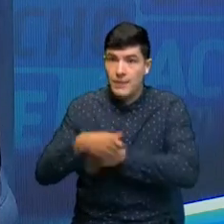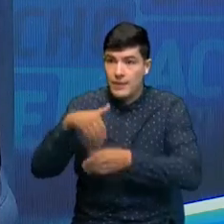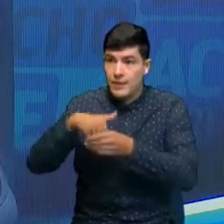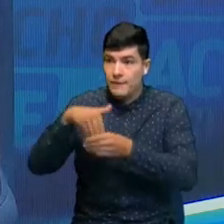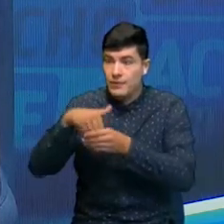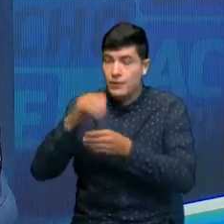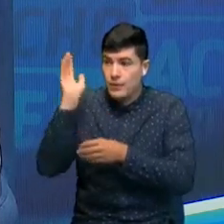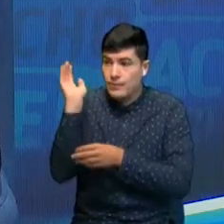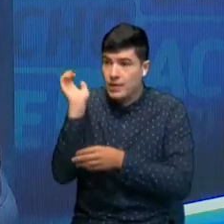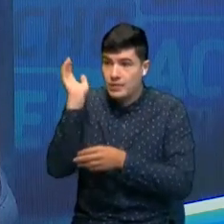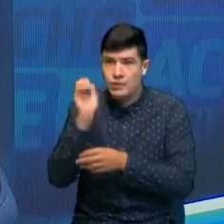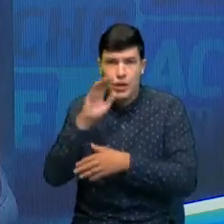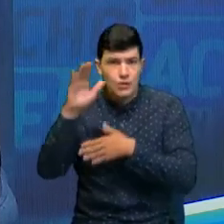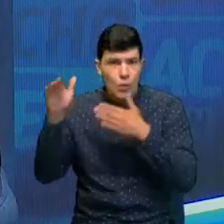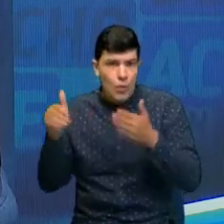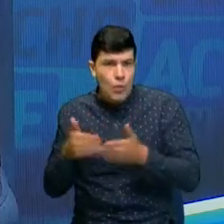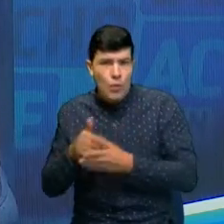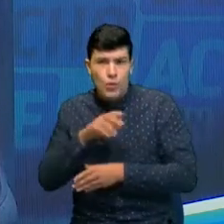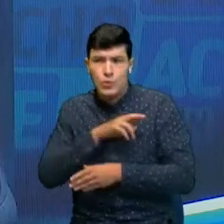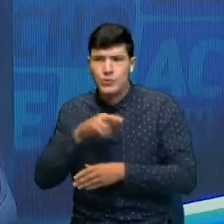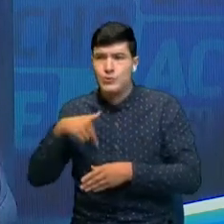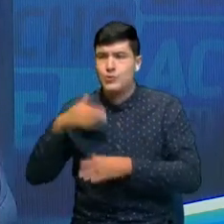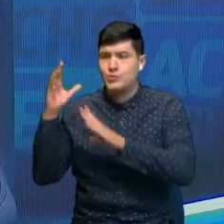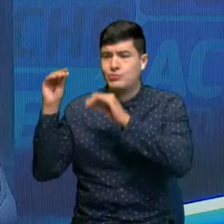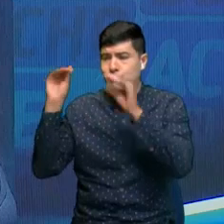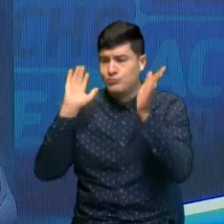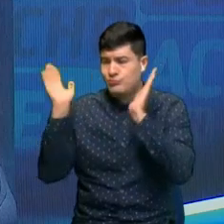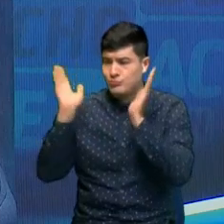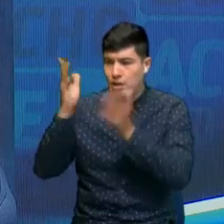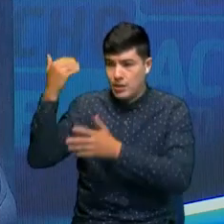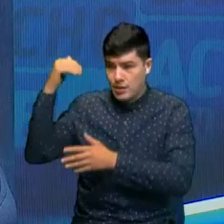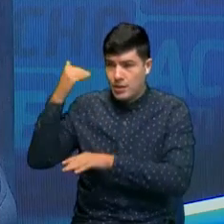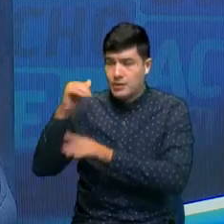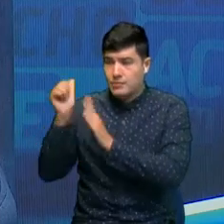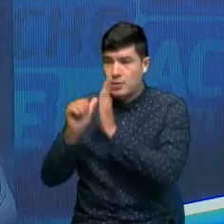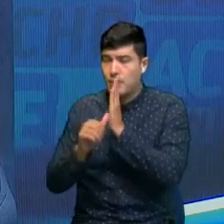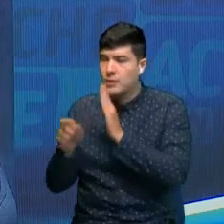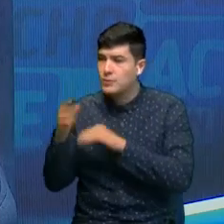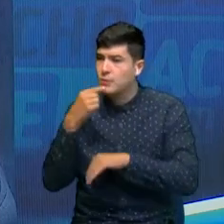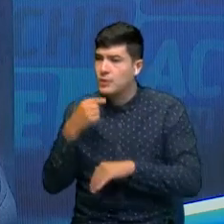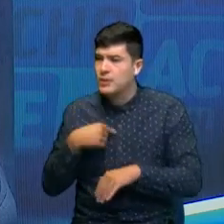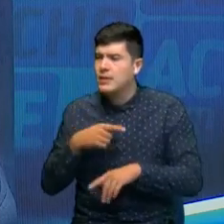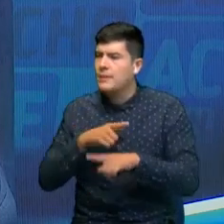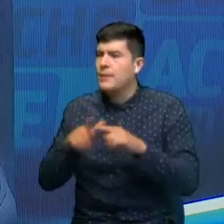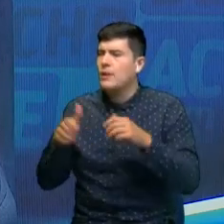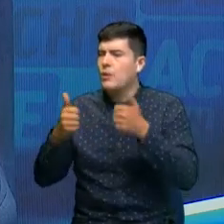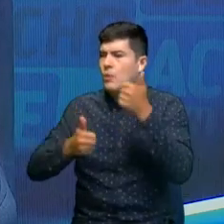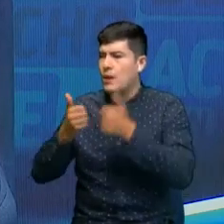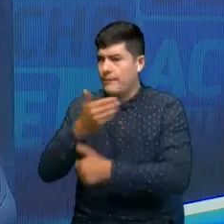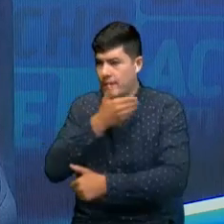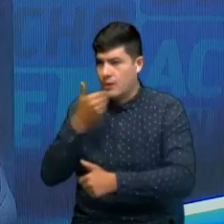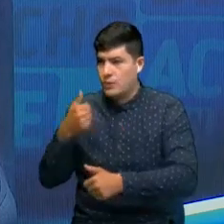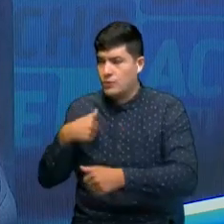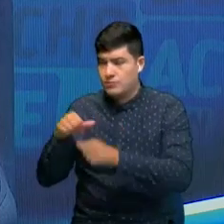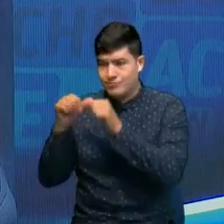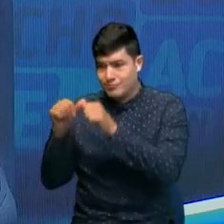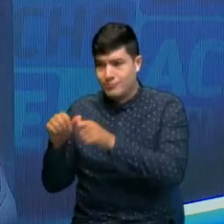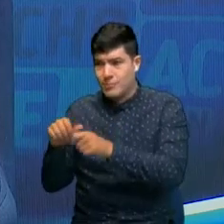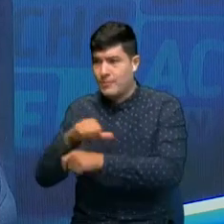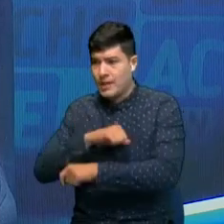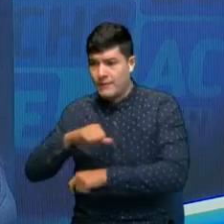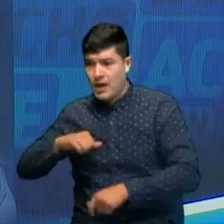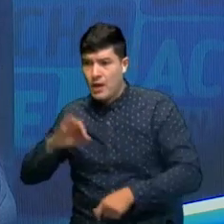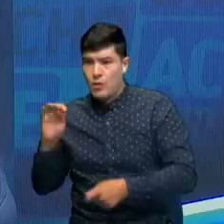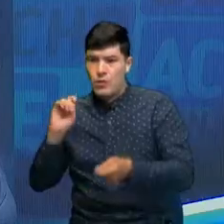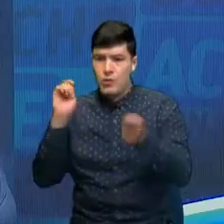pensiones, dentro de todo lo que hemos charlado en el transcurso de diferentes programas, nos dicen, pero bueno, ¿qué es mejor cambiarnos de un fondo a